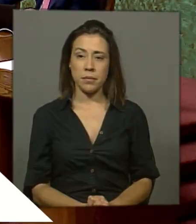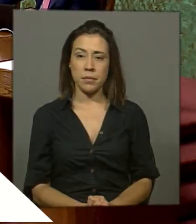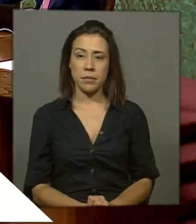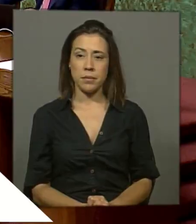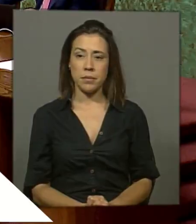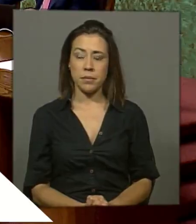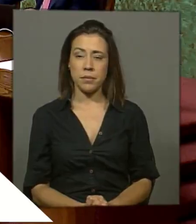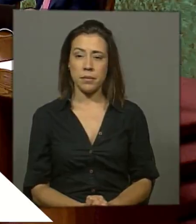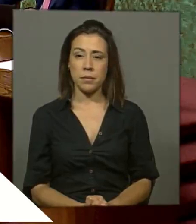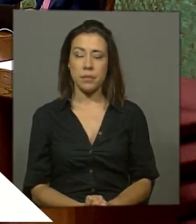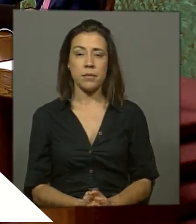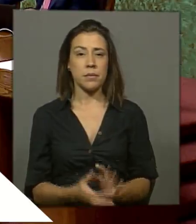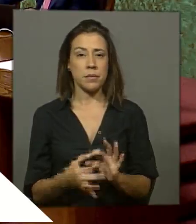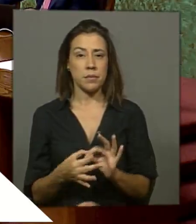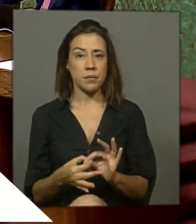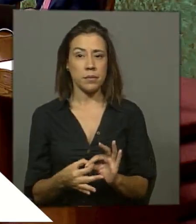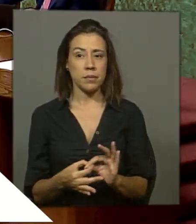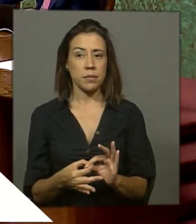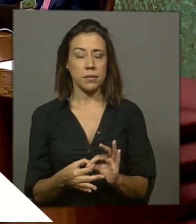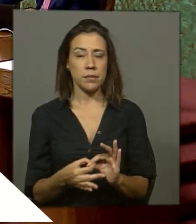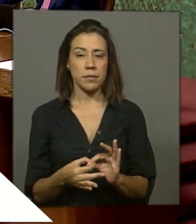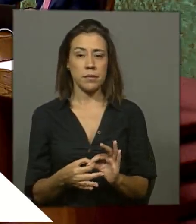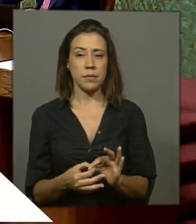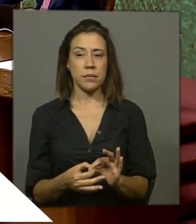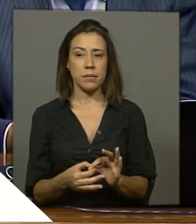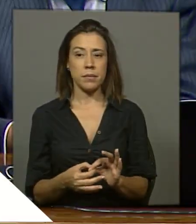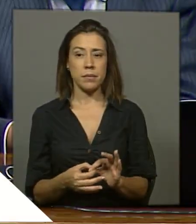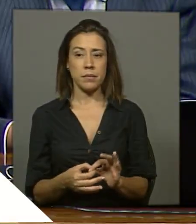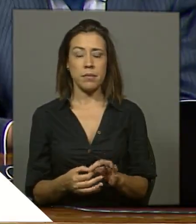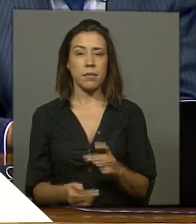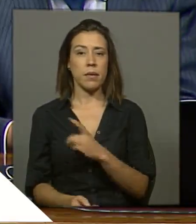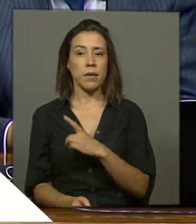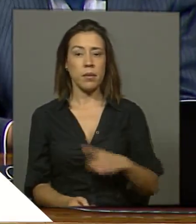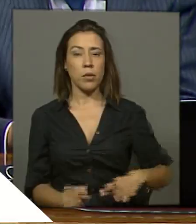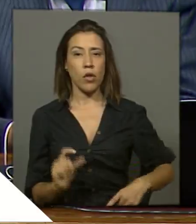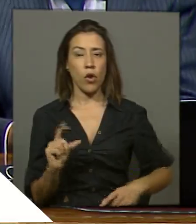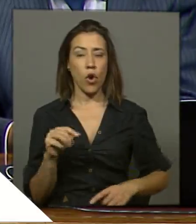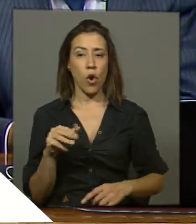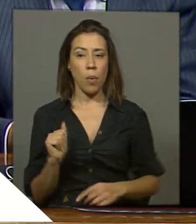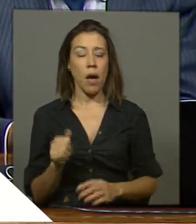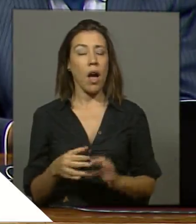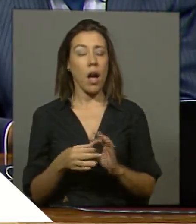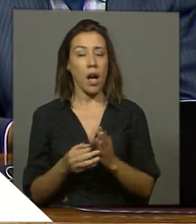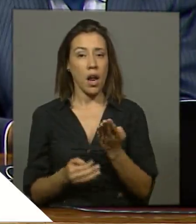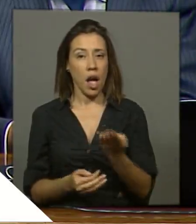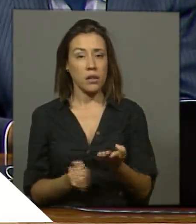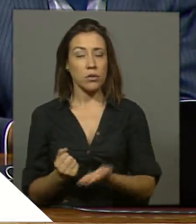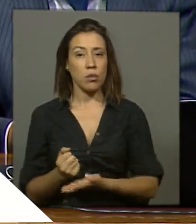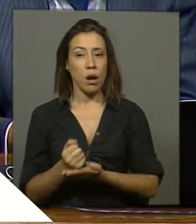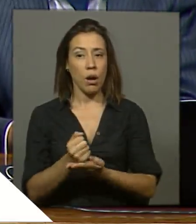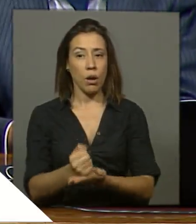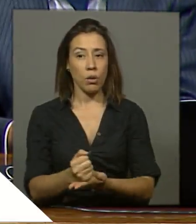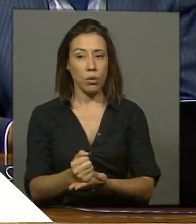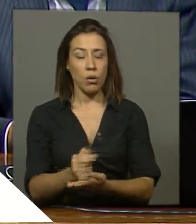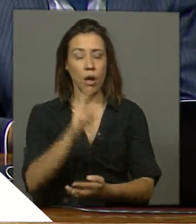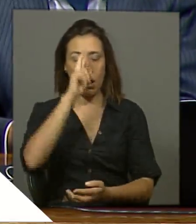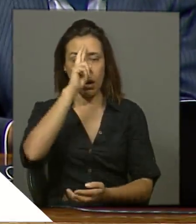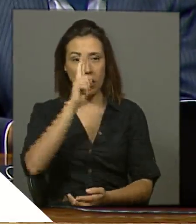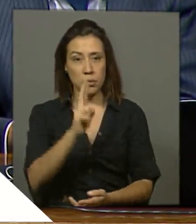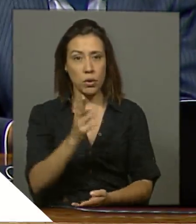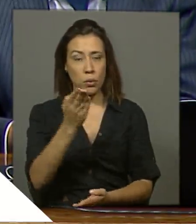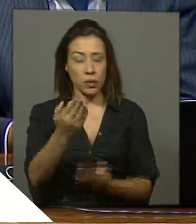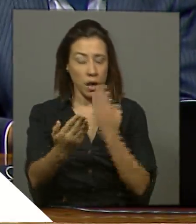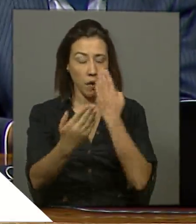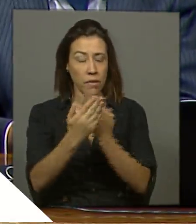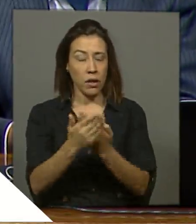pregun Muchas gracias diputado coloma le agradezco su colaboración y el respeto con que usted ha